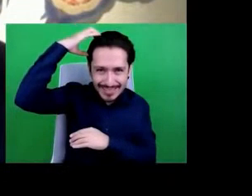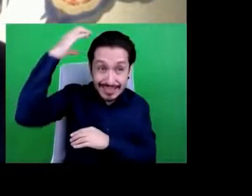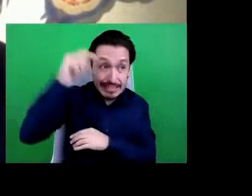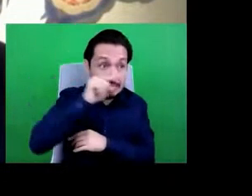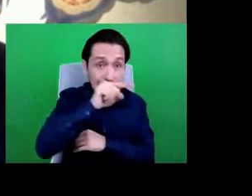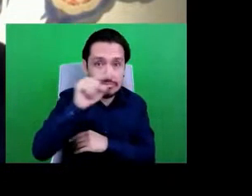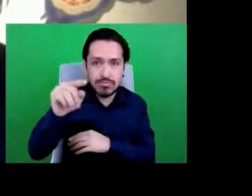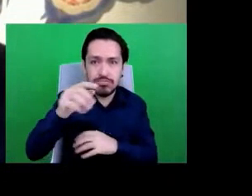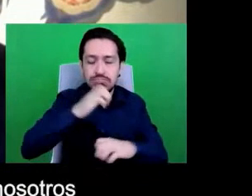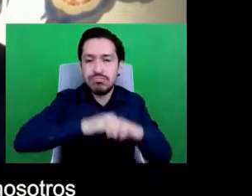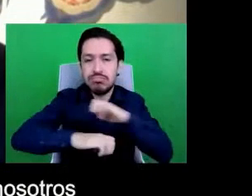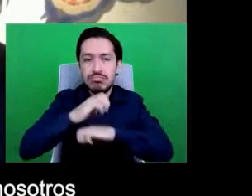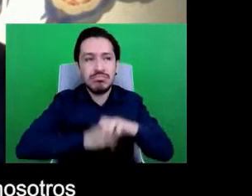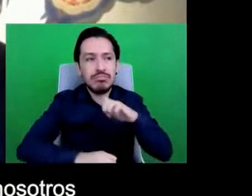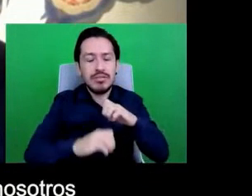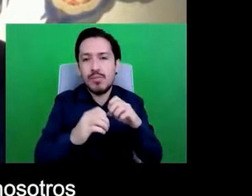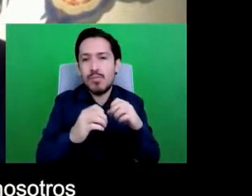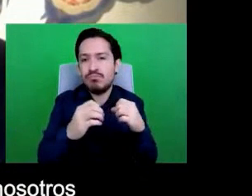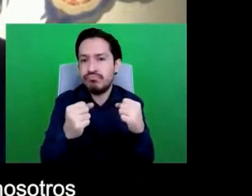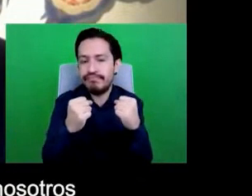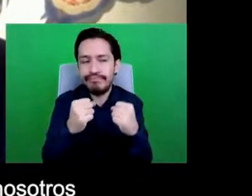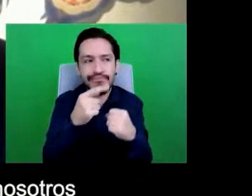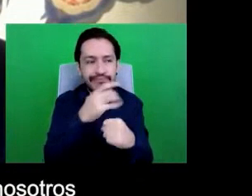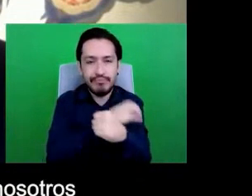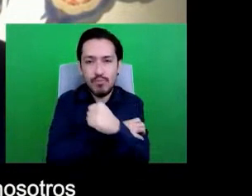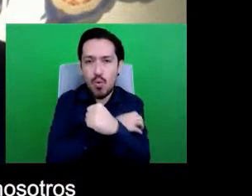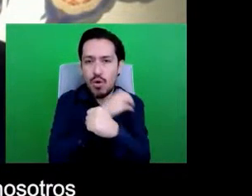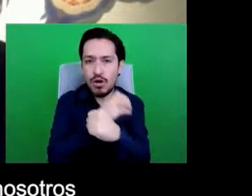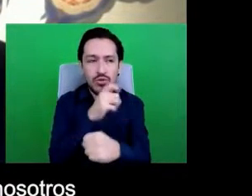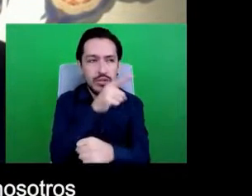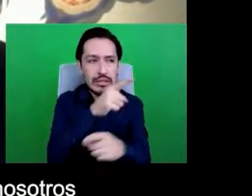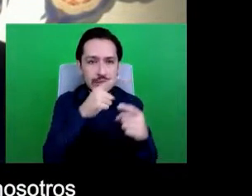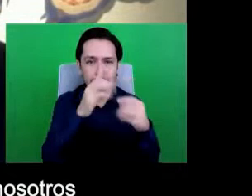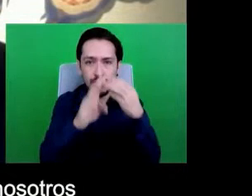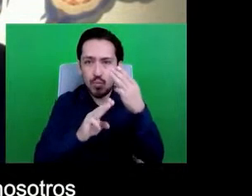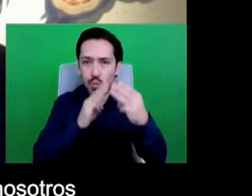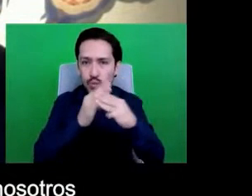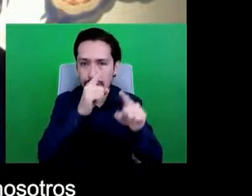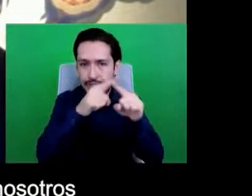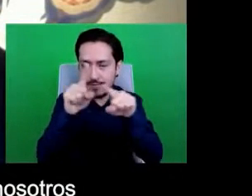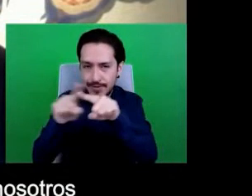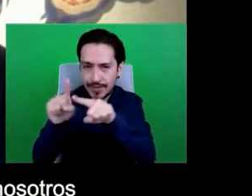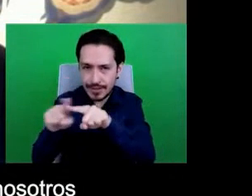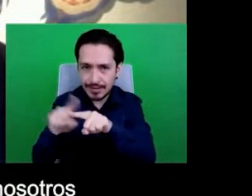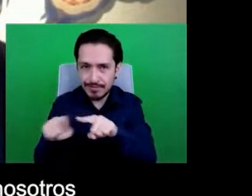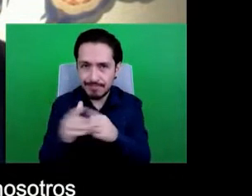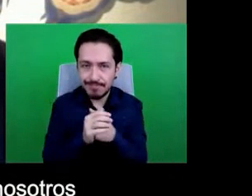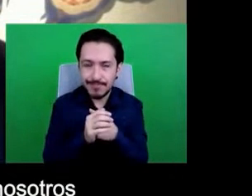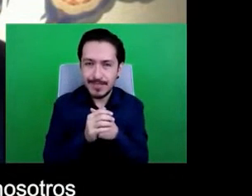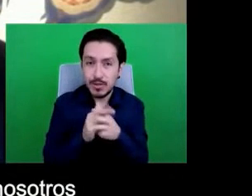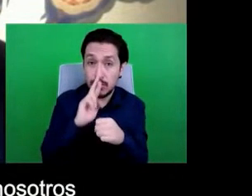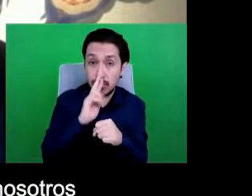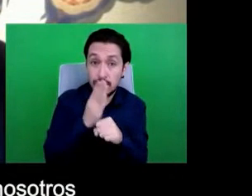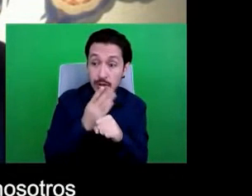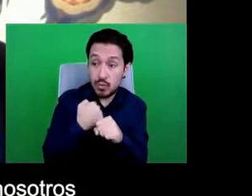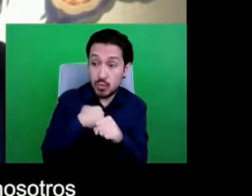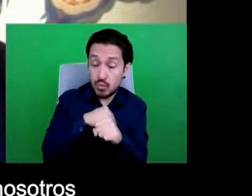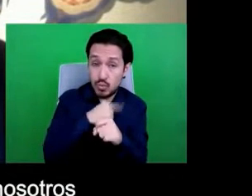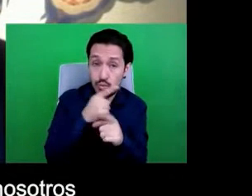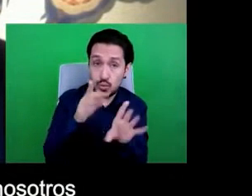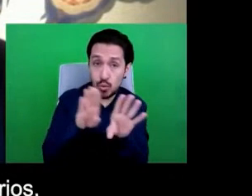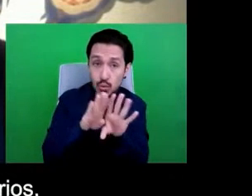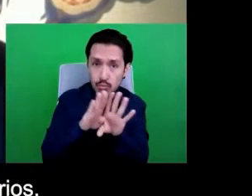todos nosotros en el mundo. Y finalmente, su responsabilidad no se la deben a nosotros como ciudadanos,